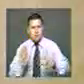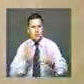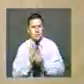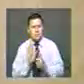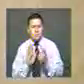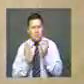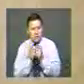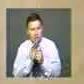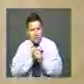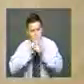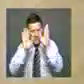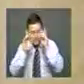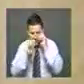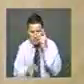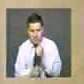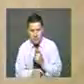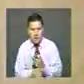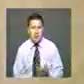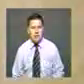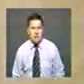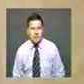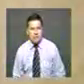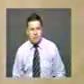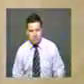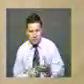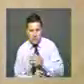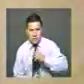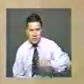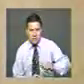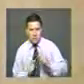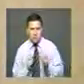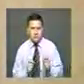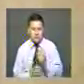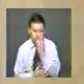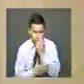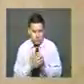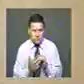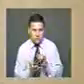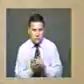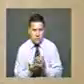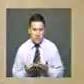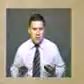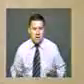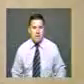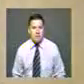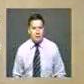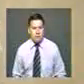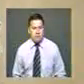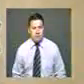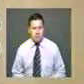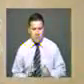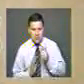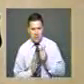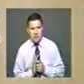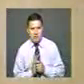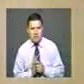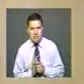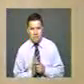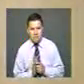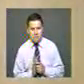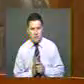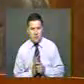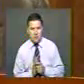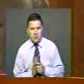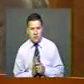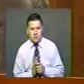falta claridad y contundencia en cuanto al derecho que les asiste a las parejas del mismo sexo a contraer matrimonio. El